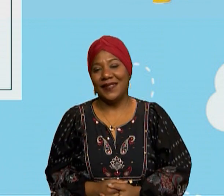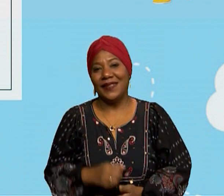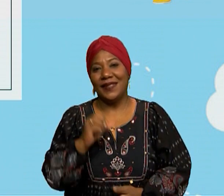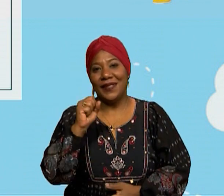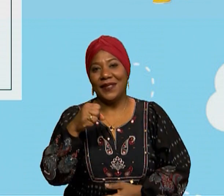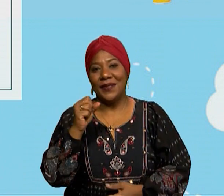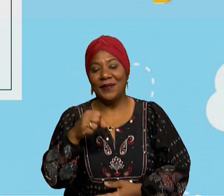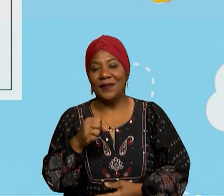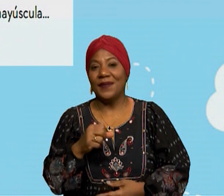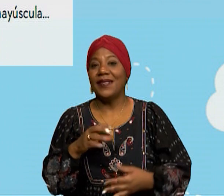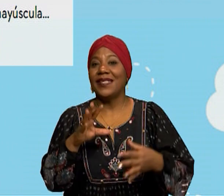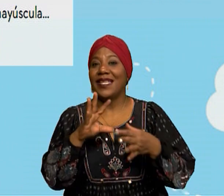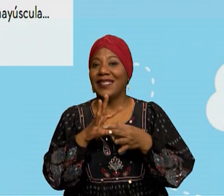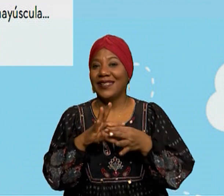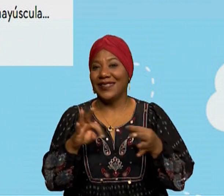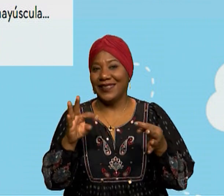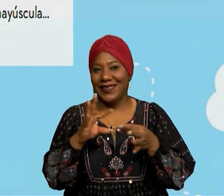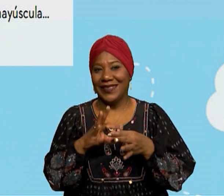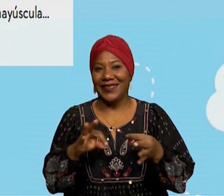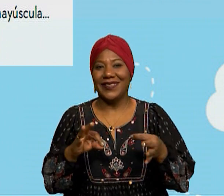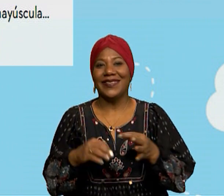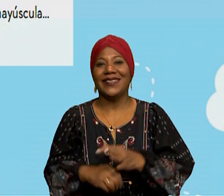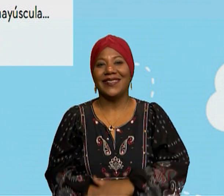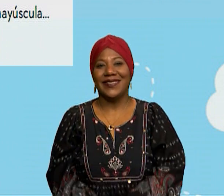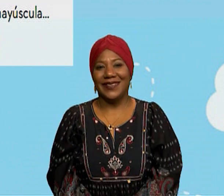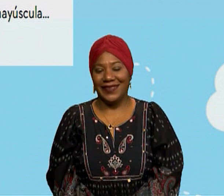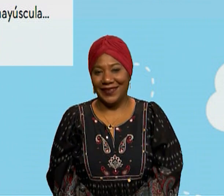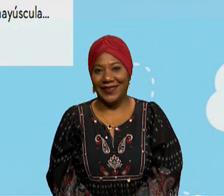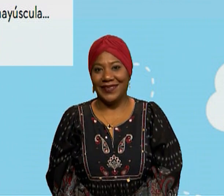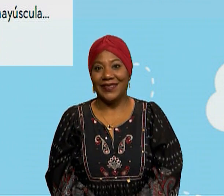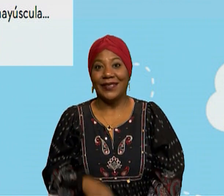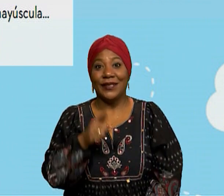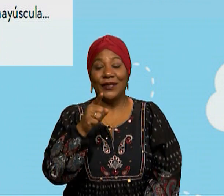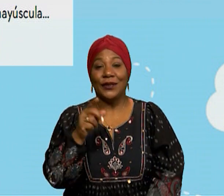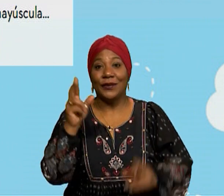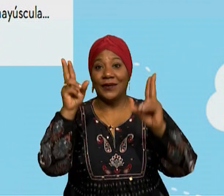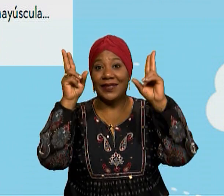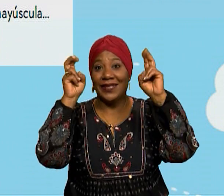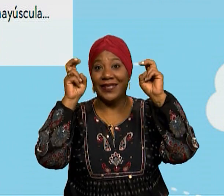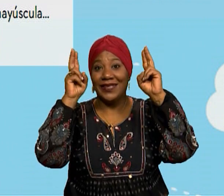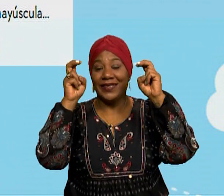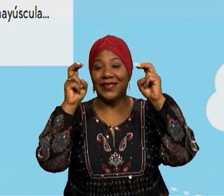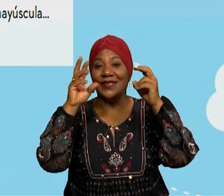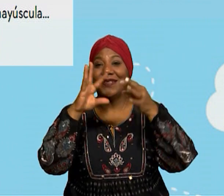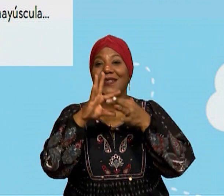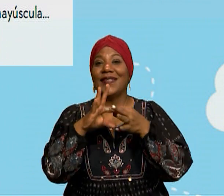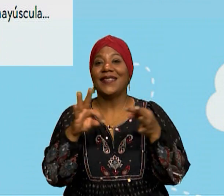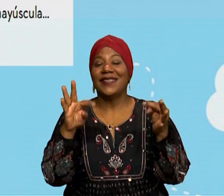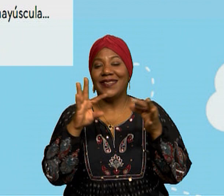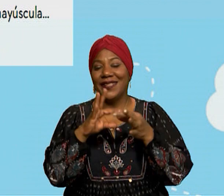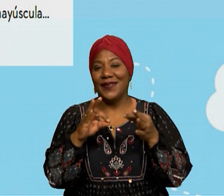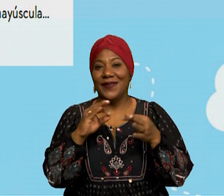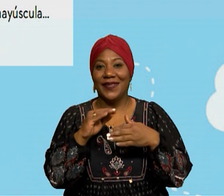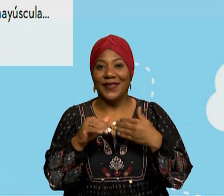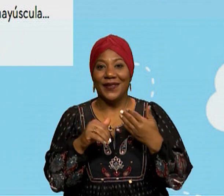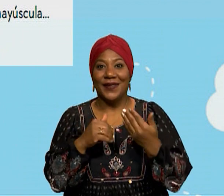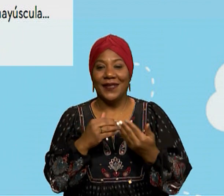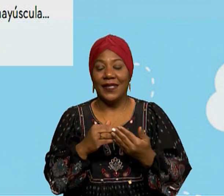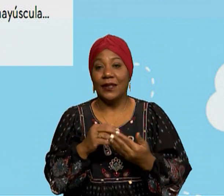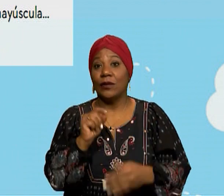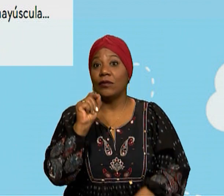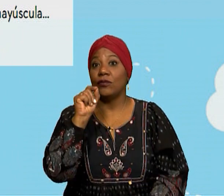más adelante crear tu propio cuento. Redactas el cuento, recuerda utilizar todo lo que hemos dado, los signos